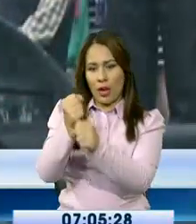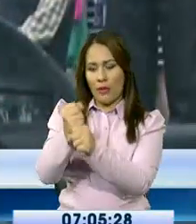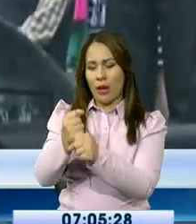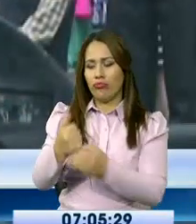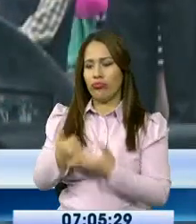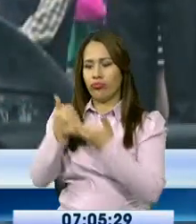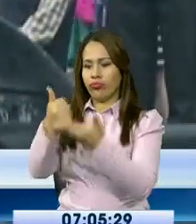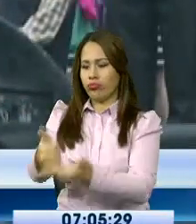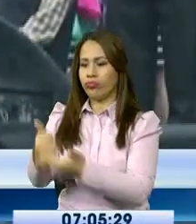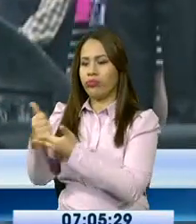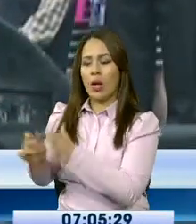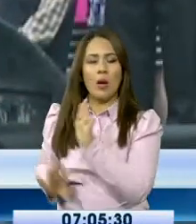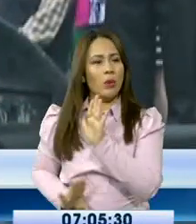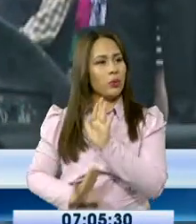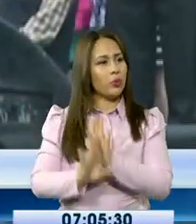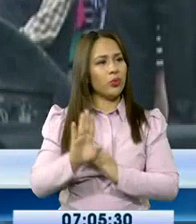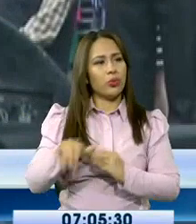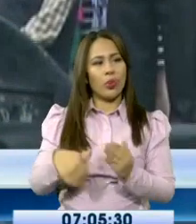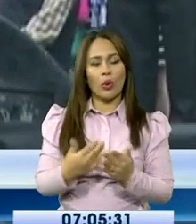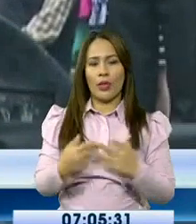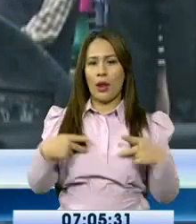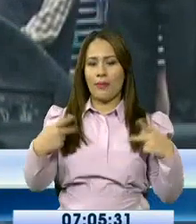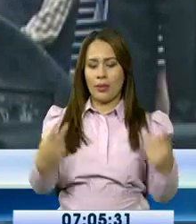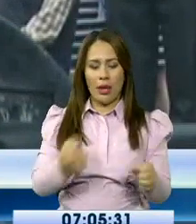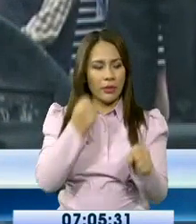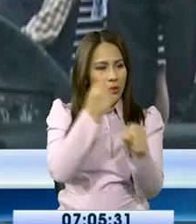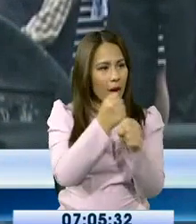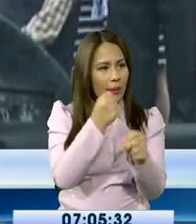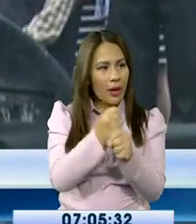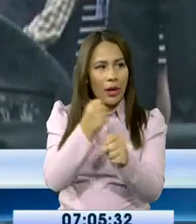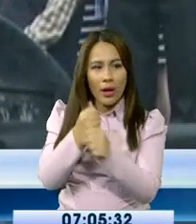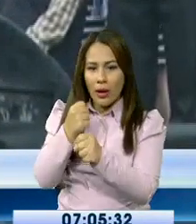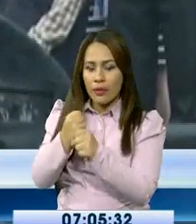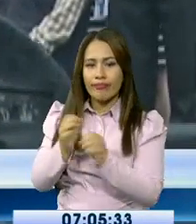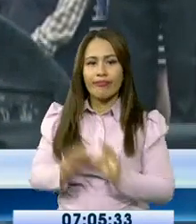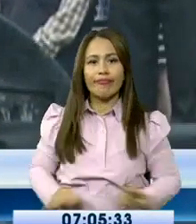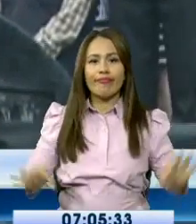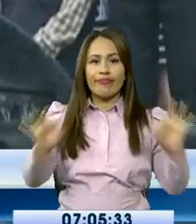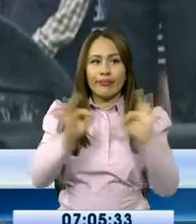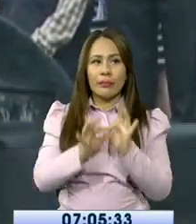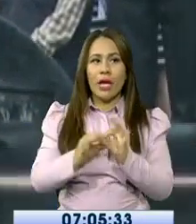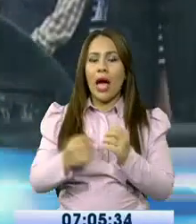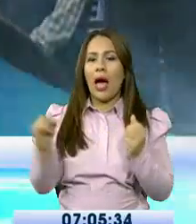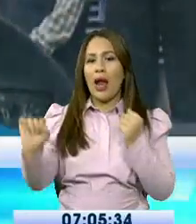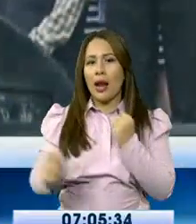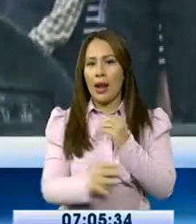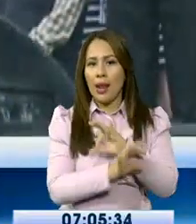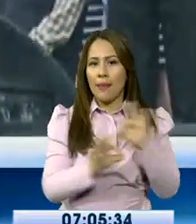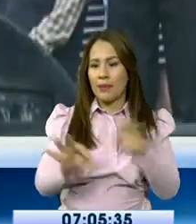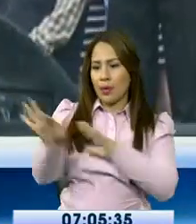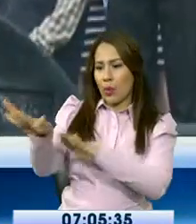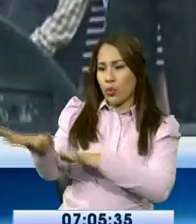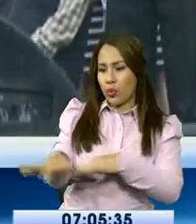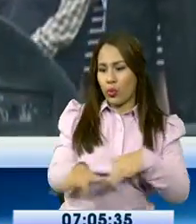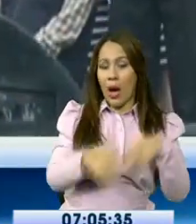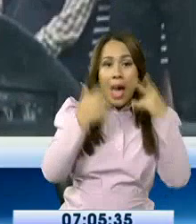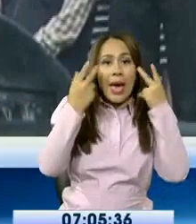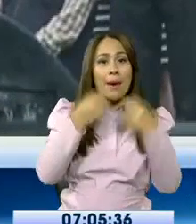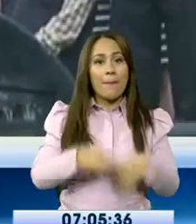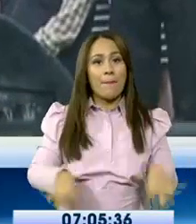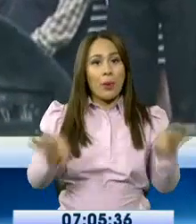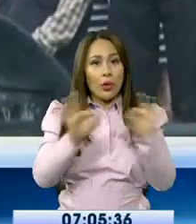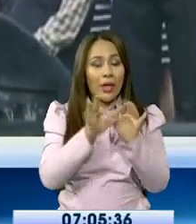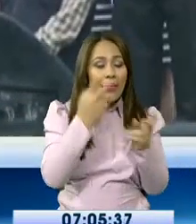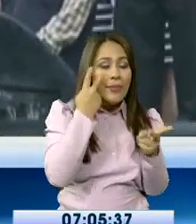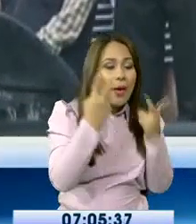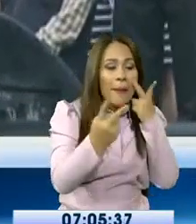el plan Toda una Vida y trabajar haciendo realidad la gran minga agropecuaria. Hay que regresar a ver